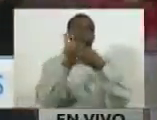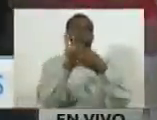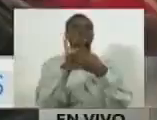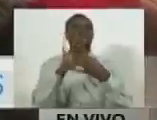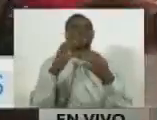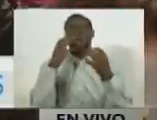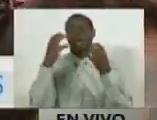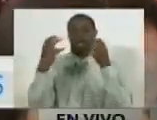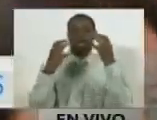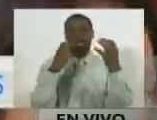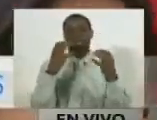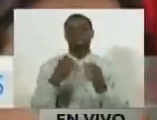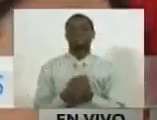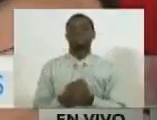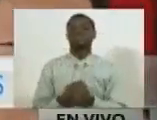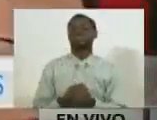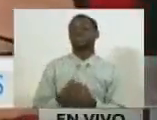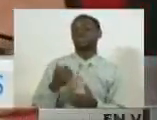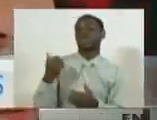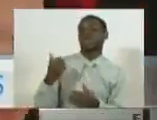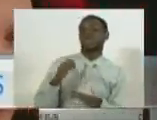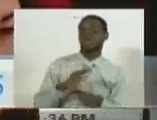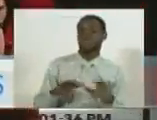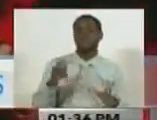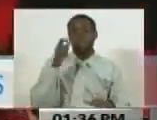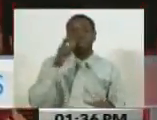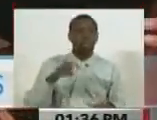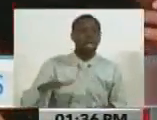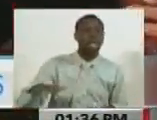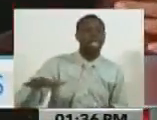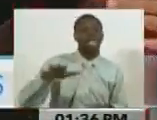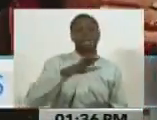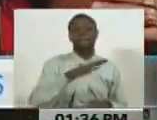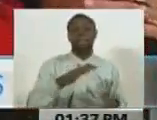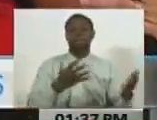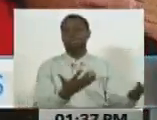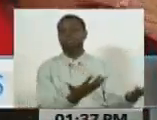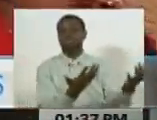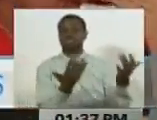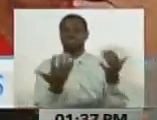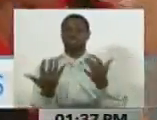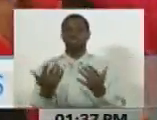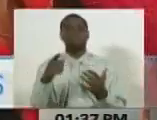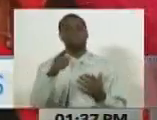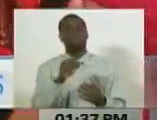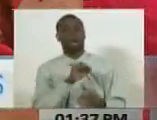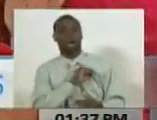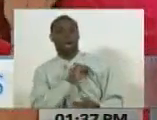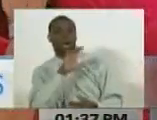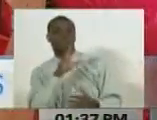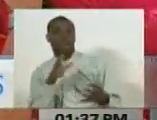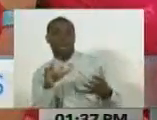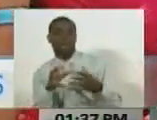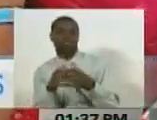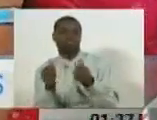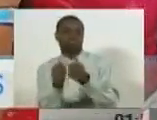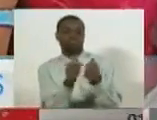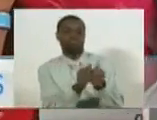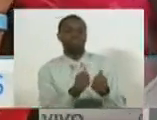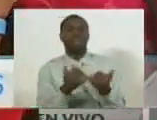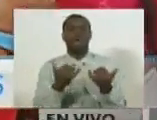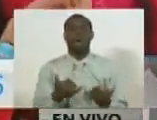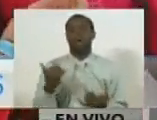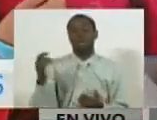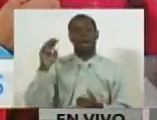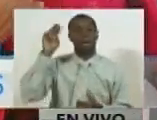Bien, y ese protagonista, como lo es el pueblo, como lo es nuestros camaradas, a continuación palabras de la